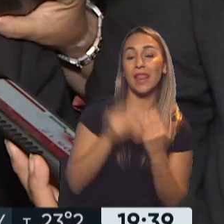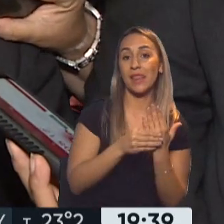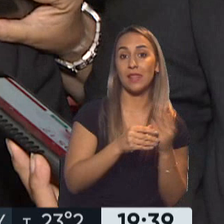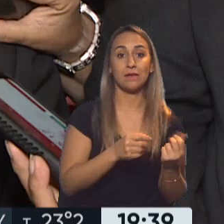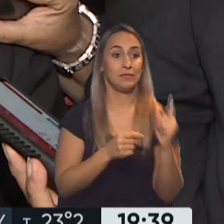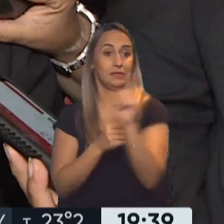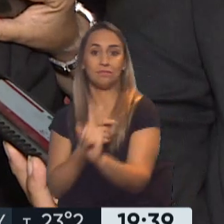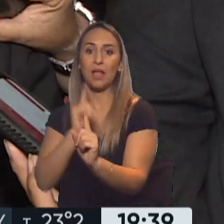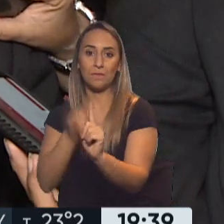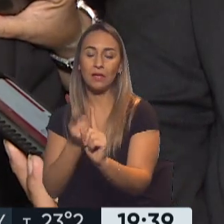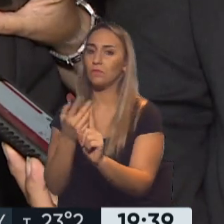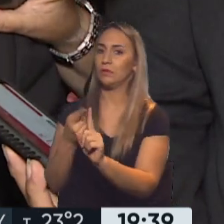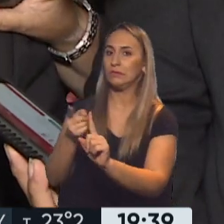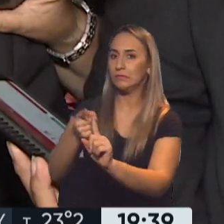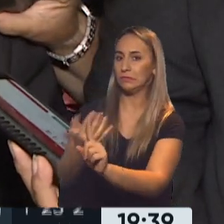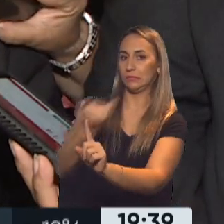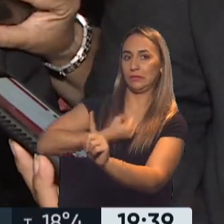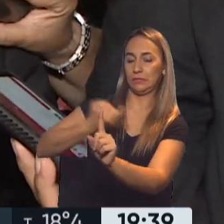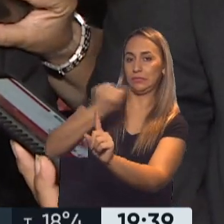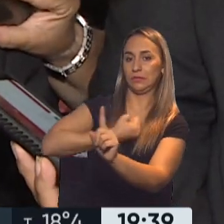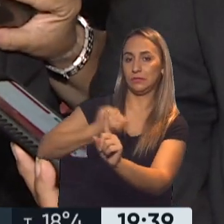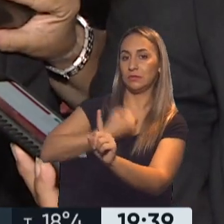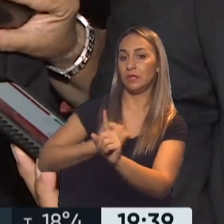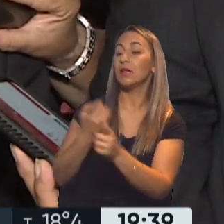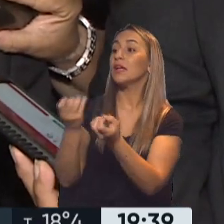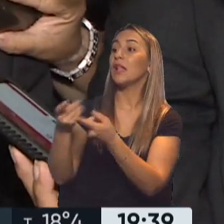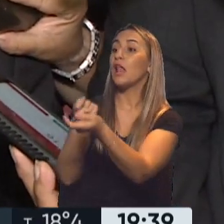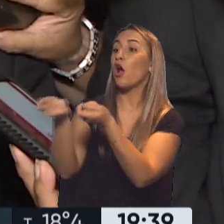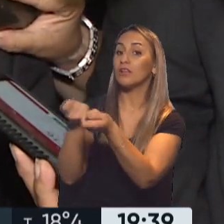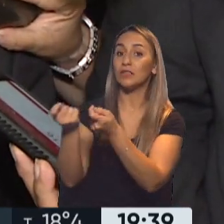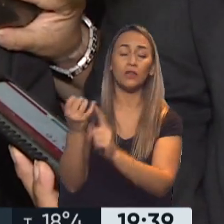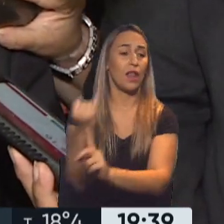permanentemente informado de cómo van las negociaciones al presidente de la Nación.